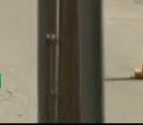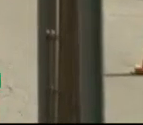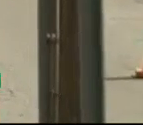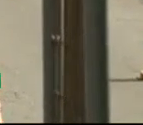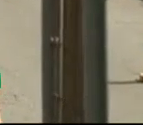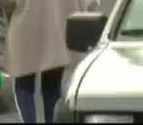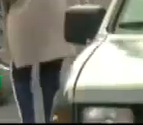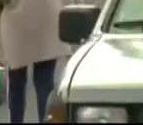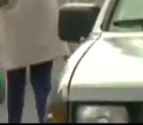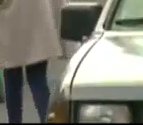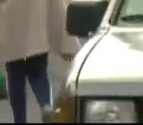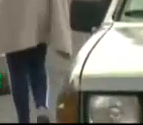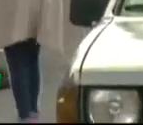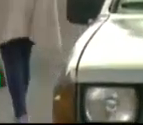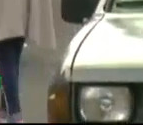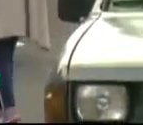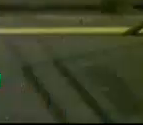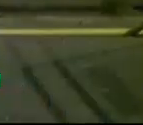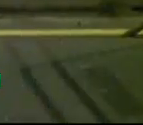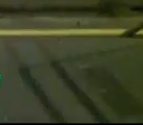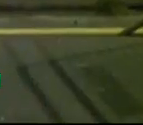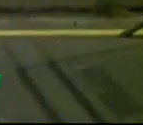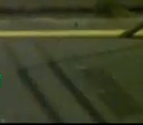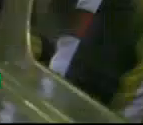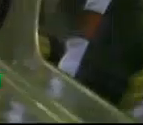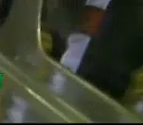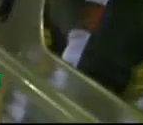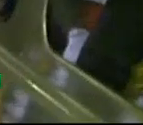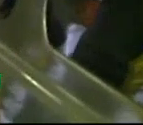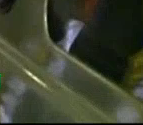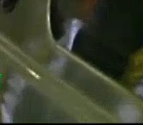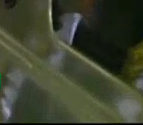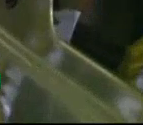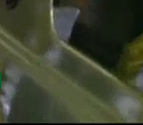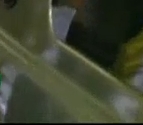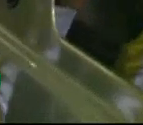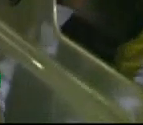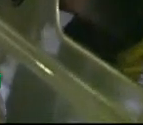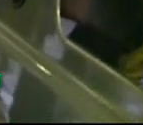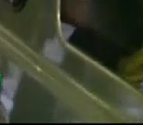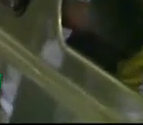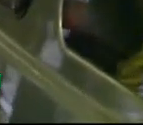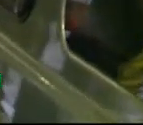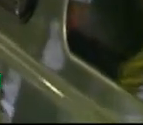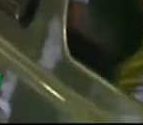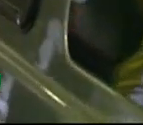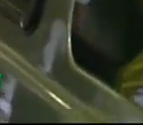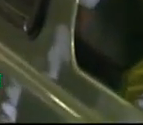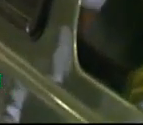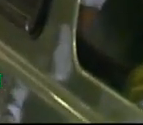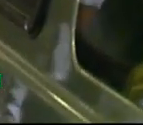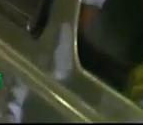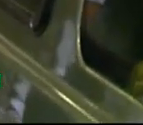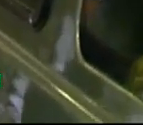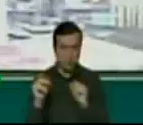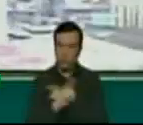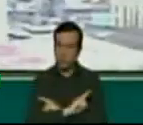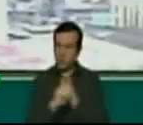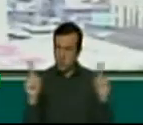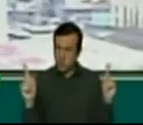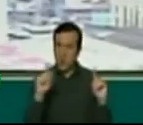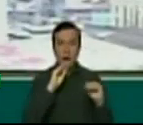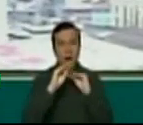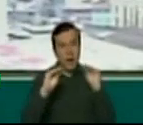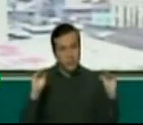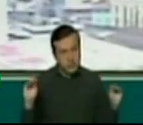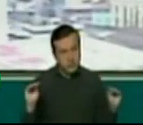como para la actividad comercial no esencial, que los demás sectores productivos podrán movilizarse con sus respectivos salvoconductos. Los